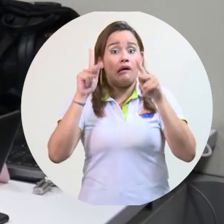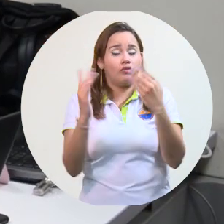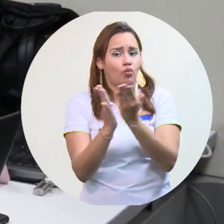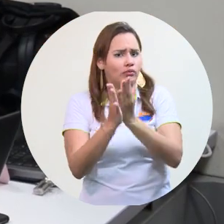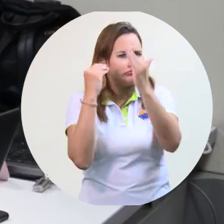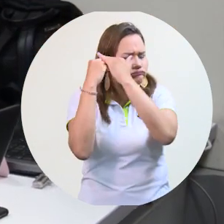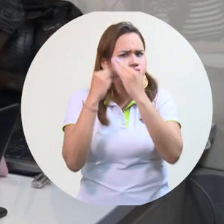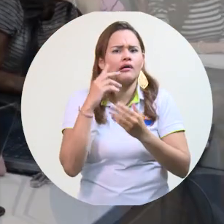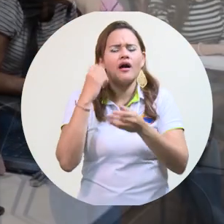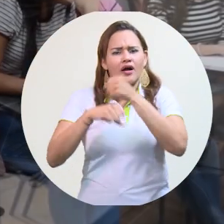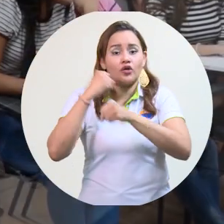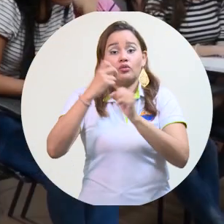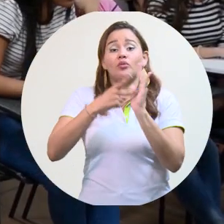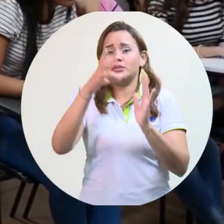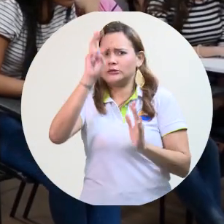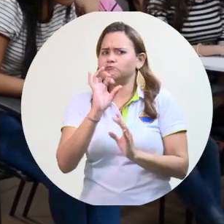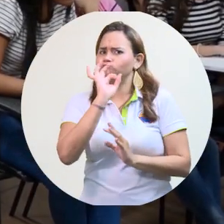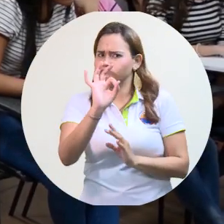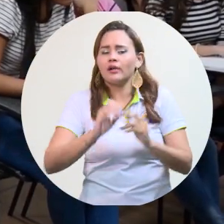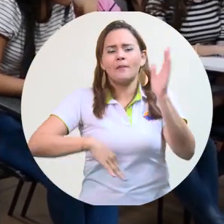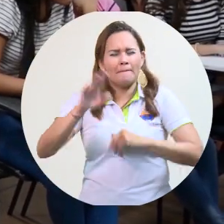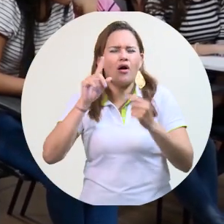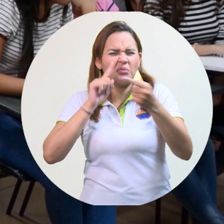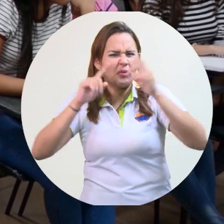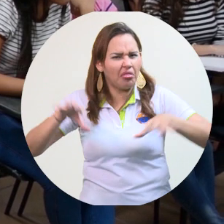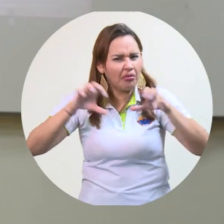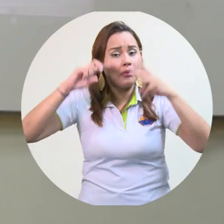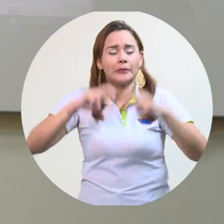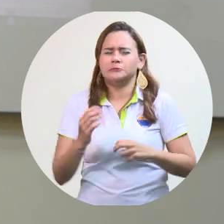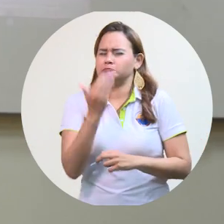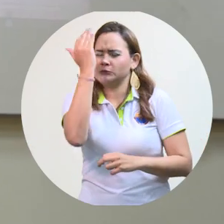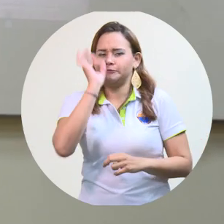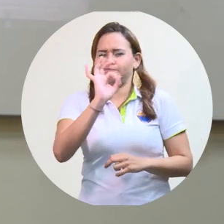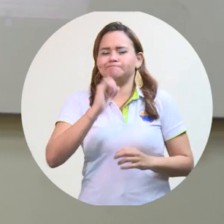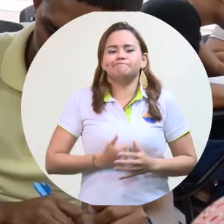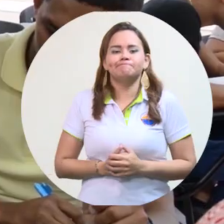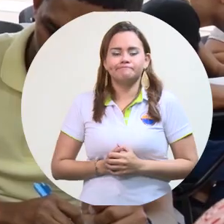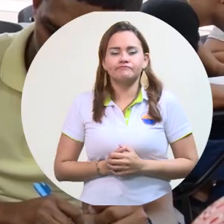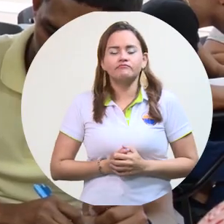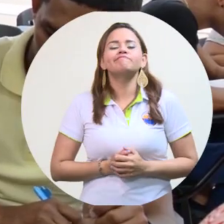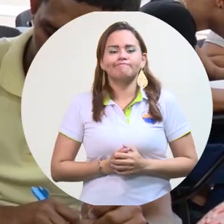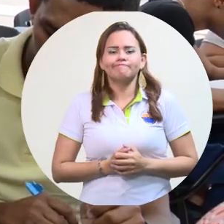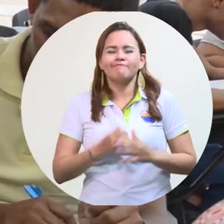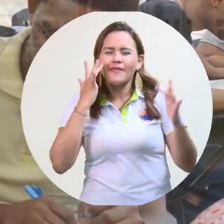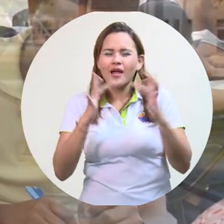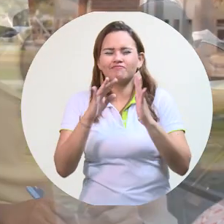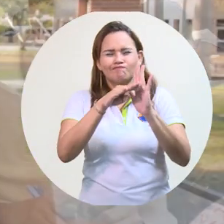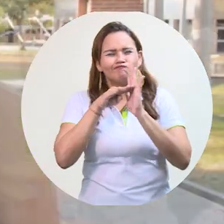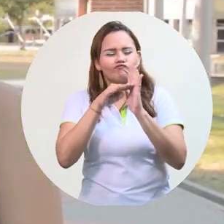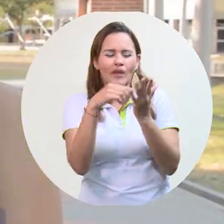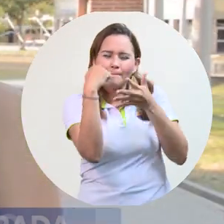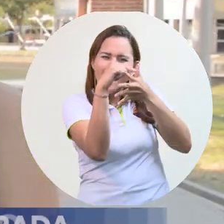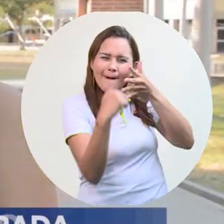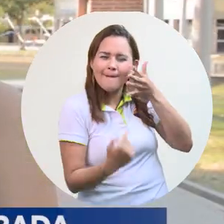pruebas Saber Pro 2018, la actividad de investigación, entre otros aspectos sumamente positivos. Cumplimos con todos los estándares